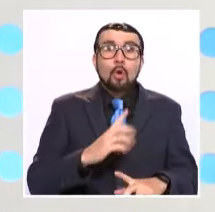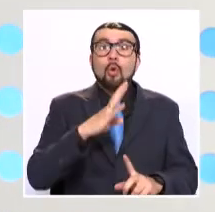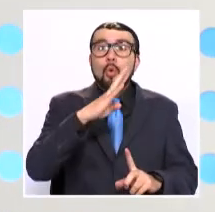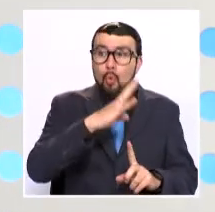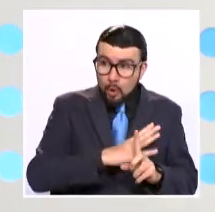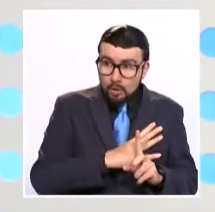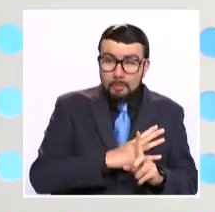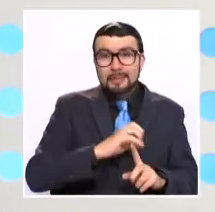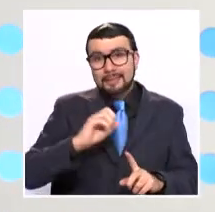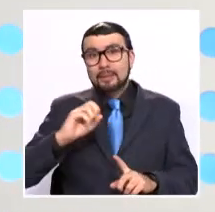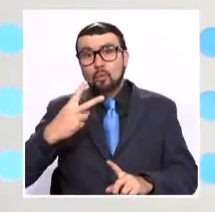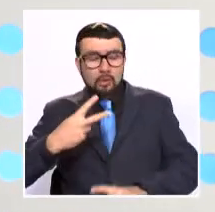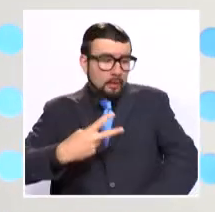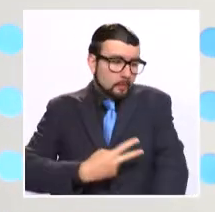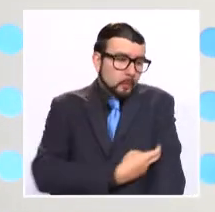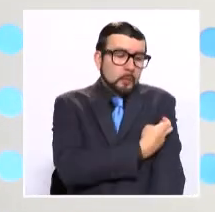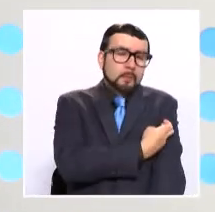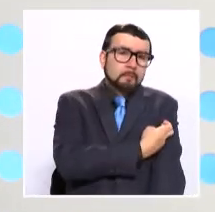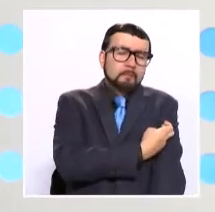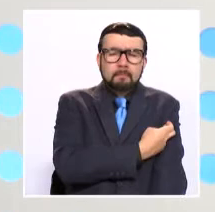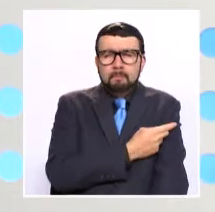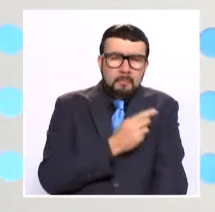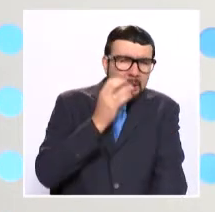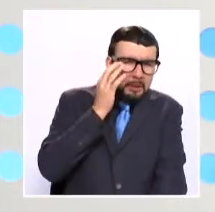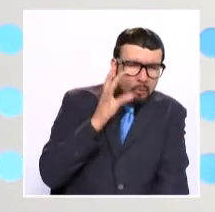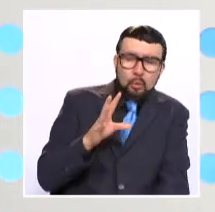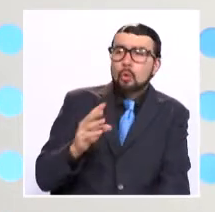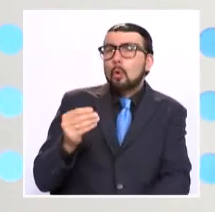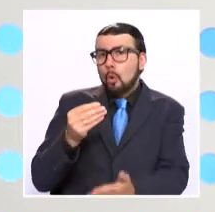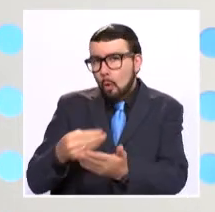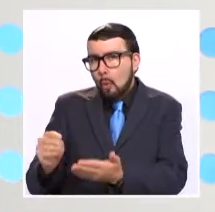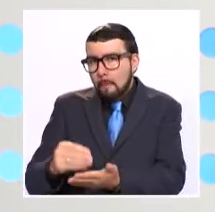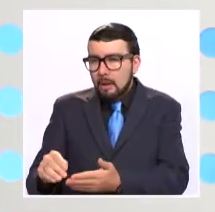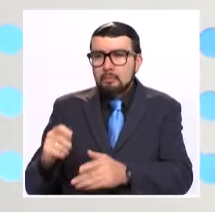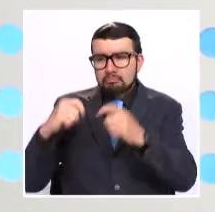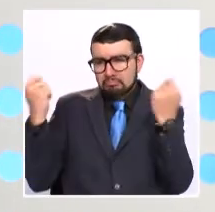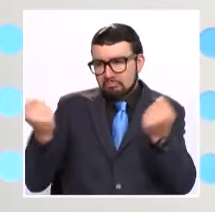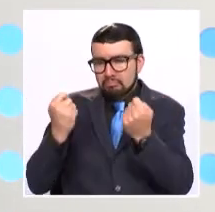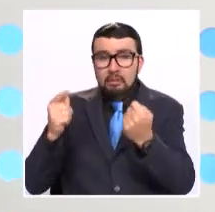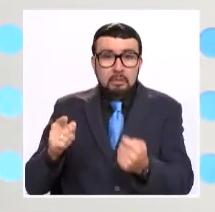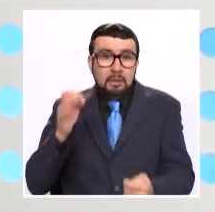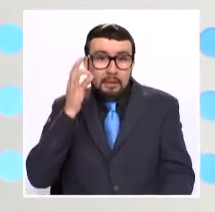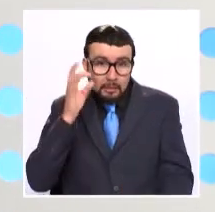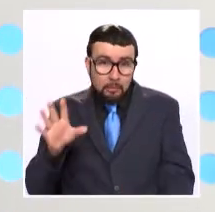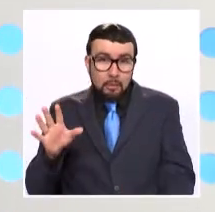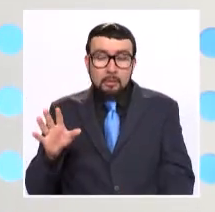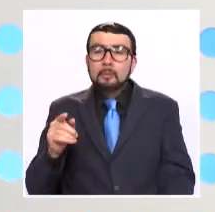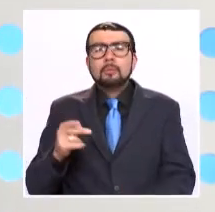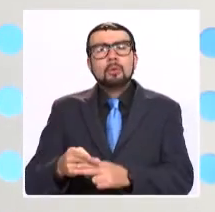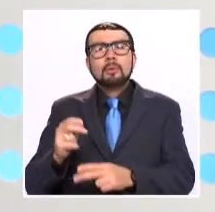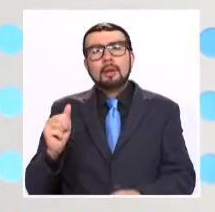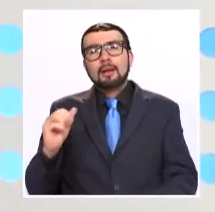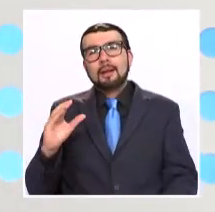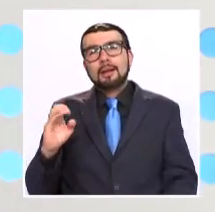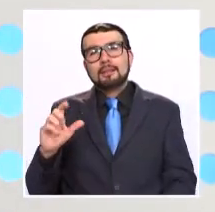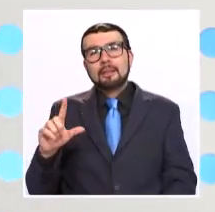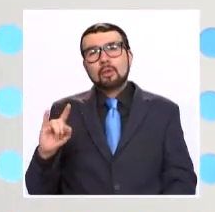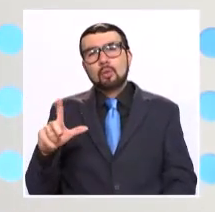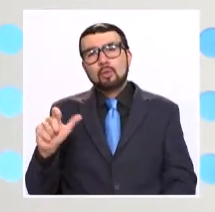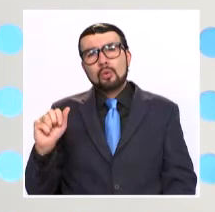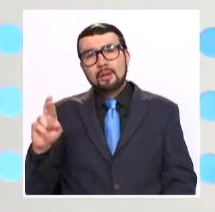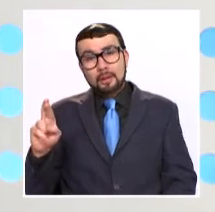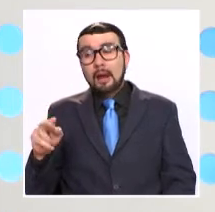la segunda dosis, pensar en optar por una vacuna comercial que es acelular, lo que llamamos de tipo acelular, que